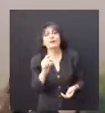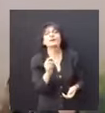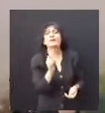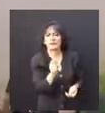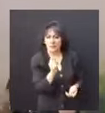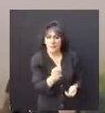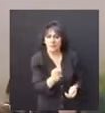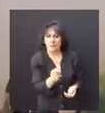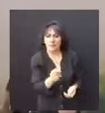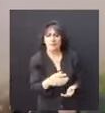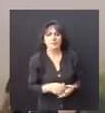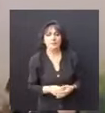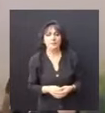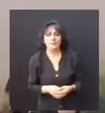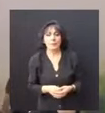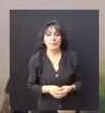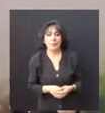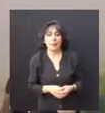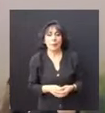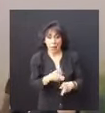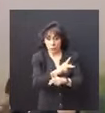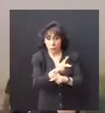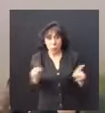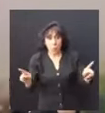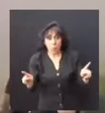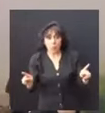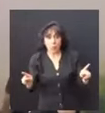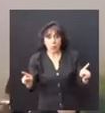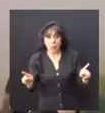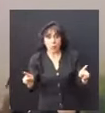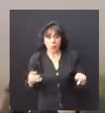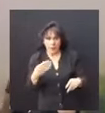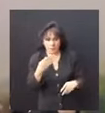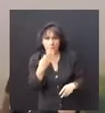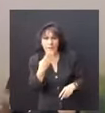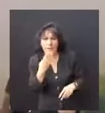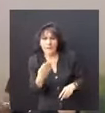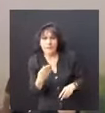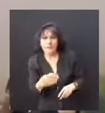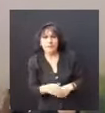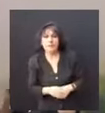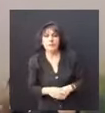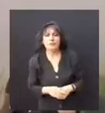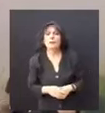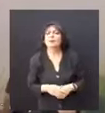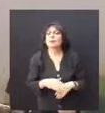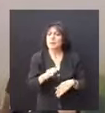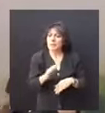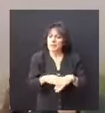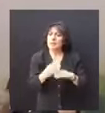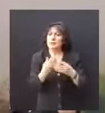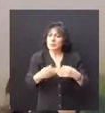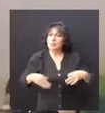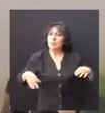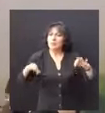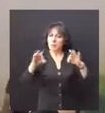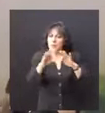Significa que para que todas y todos estén bien, primero el que menos